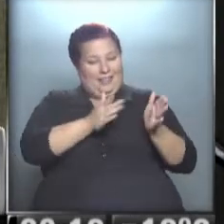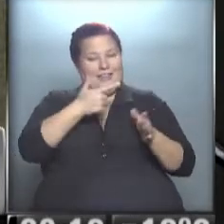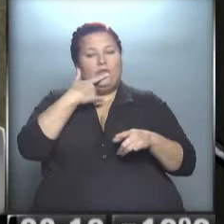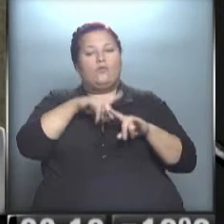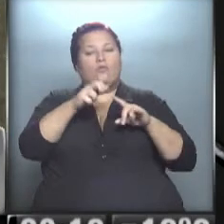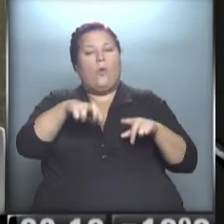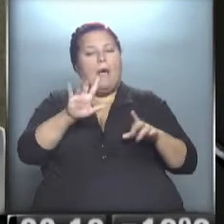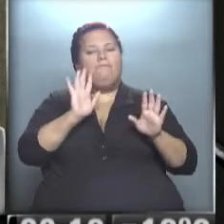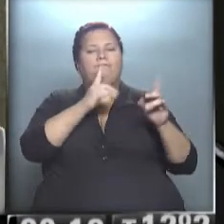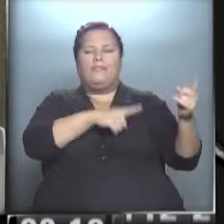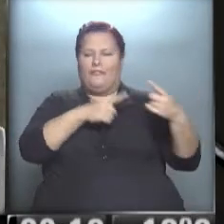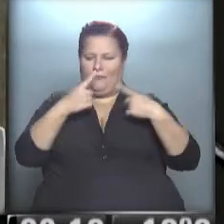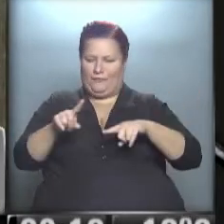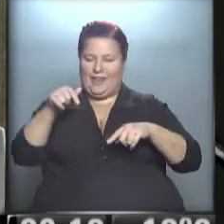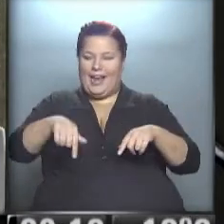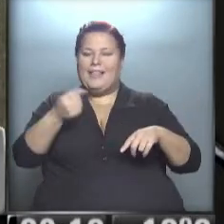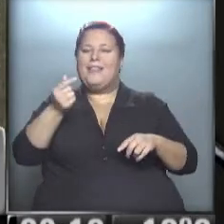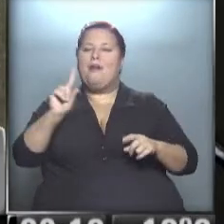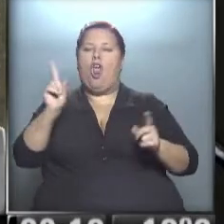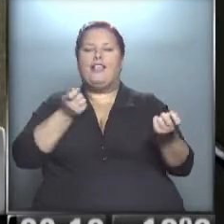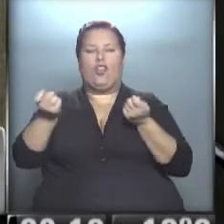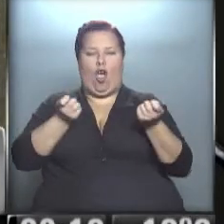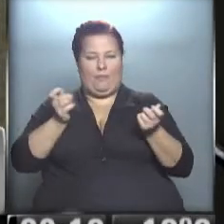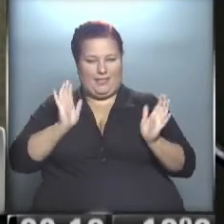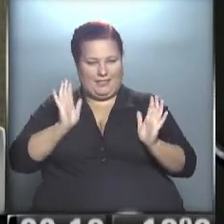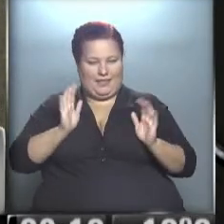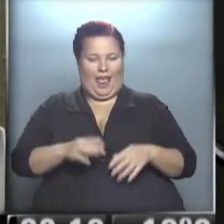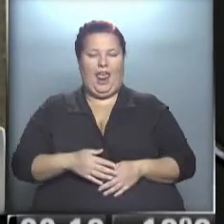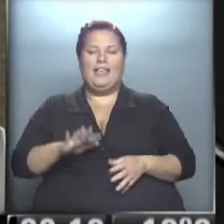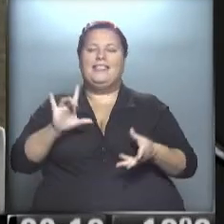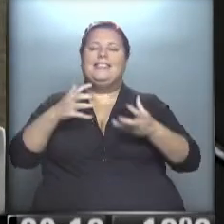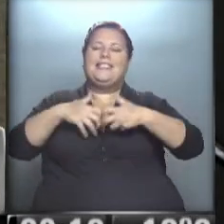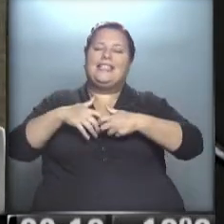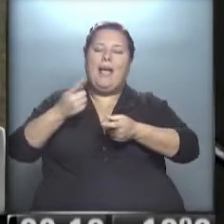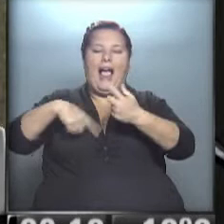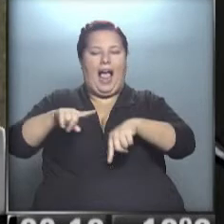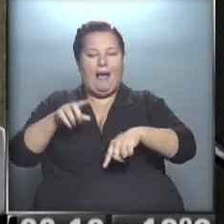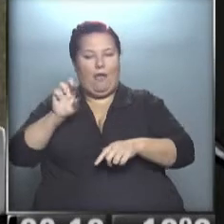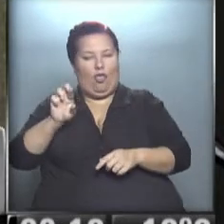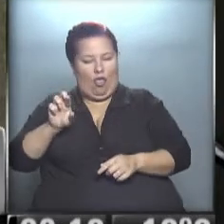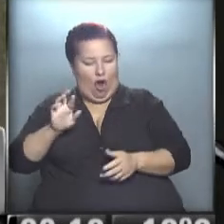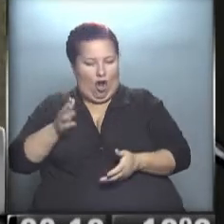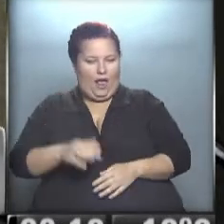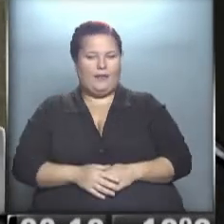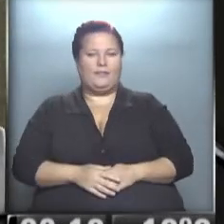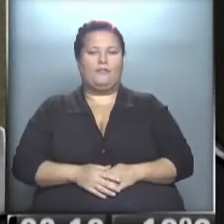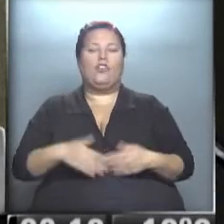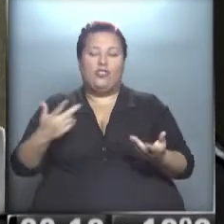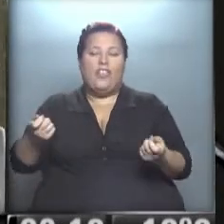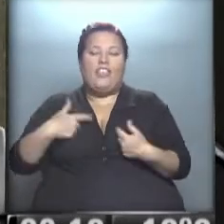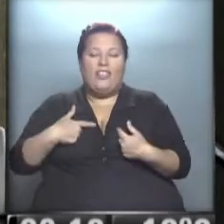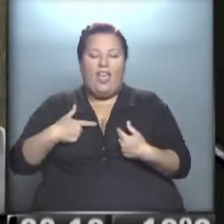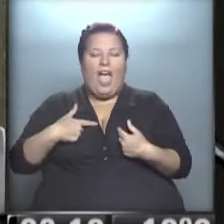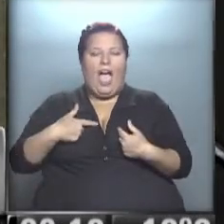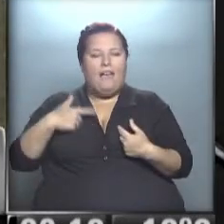swap financiero no comercial es un sistema convertibles en dólares por lo tanto garantiza